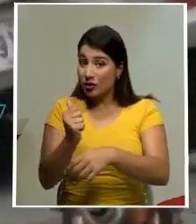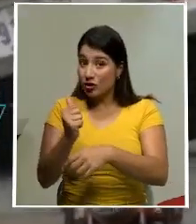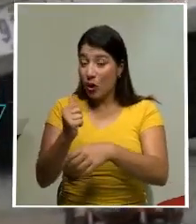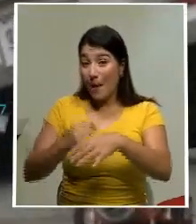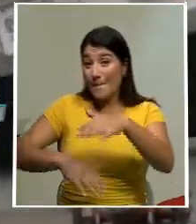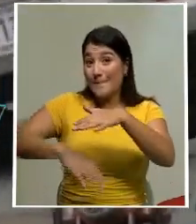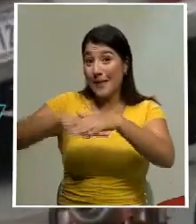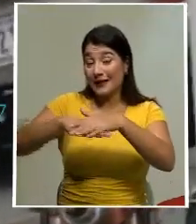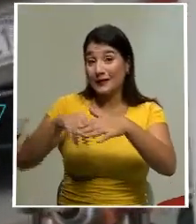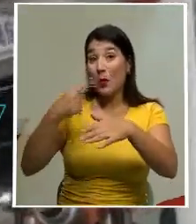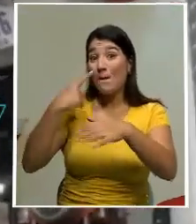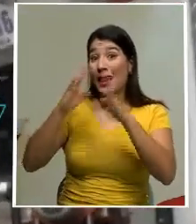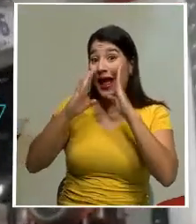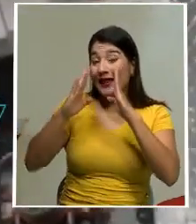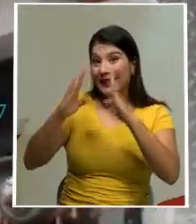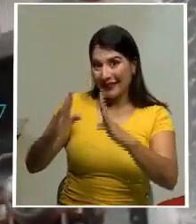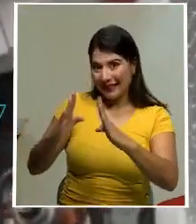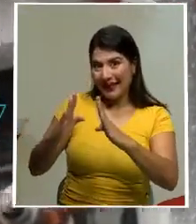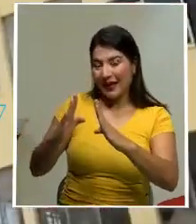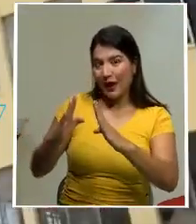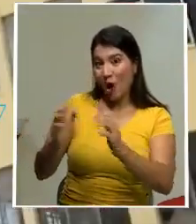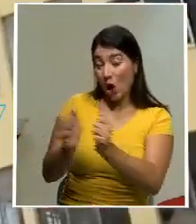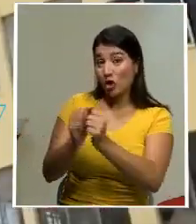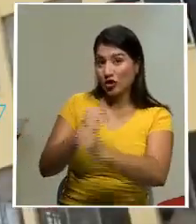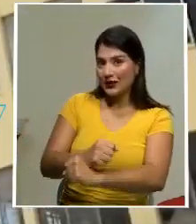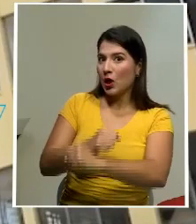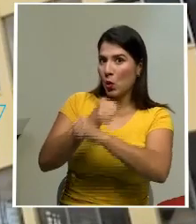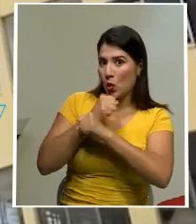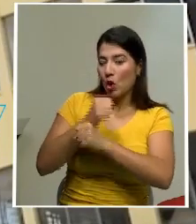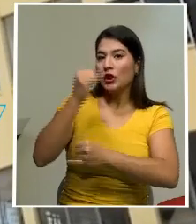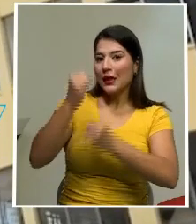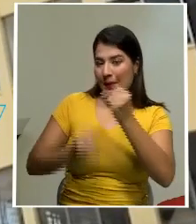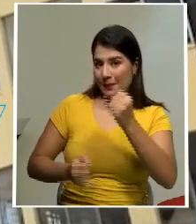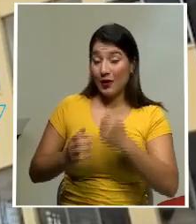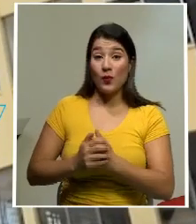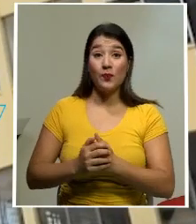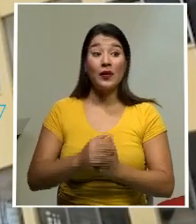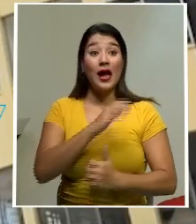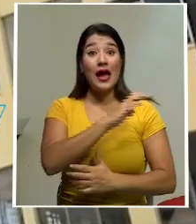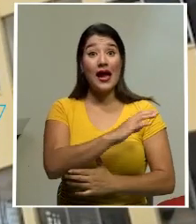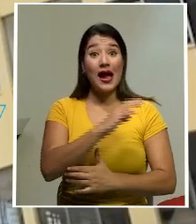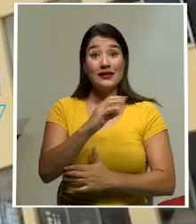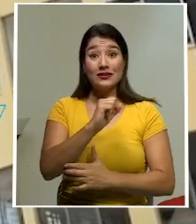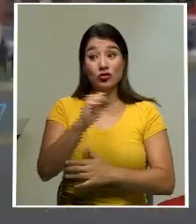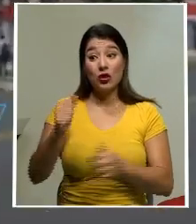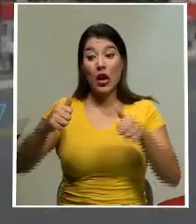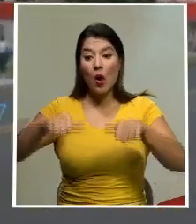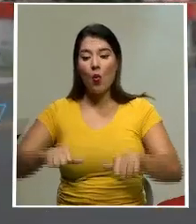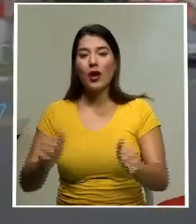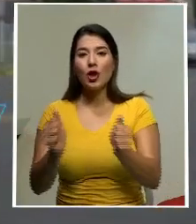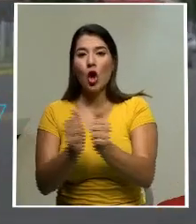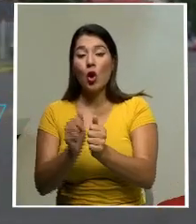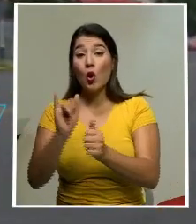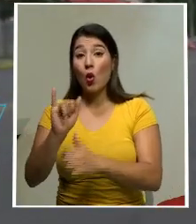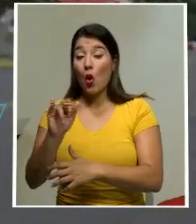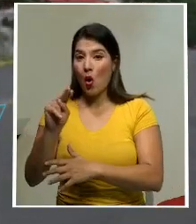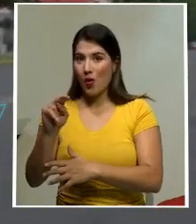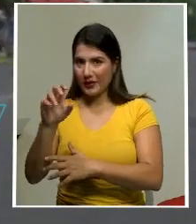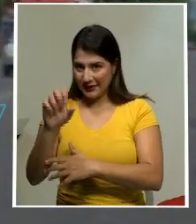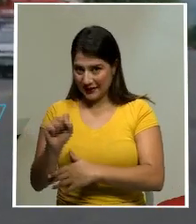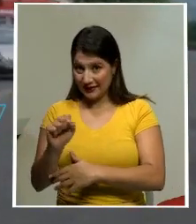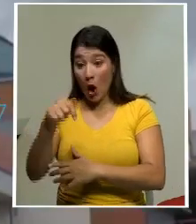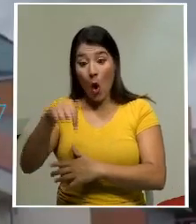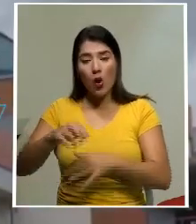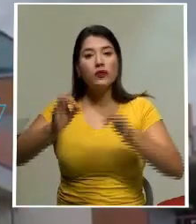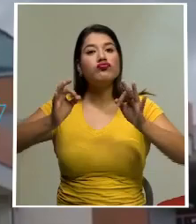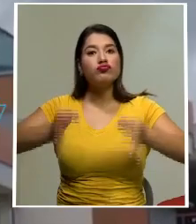obligatorio automotor SOA. El convenio entre la Caja de Seguro Social y el Instituto Nacional de Seguros se oficializó este